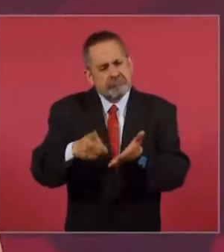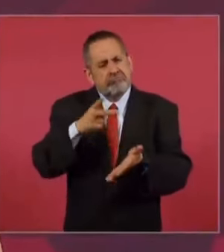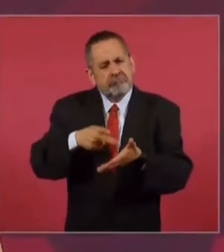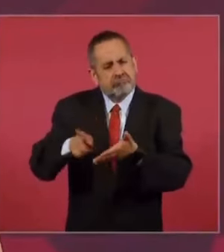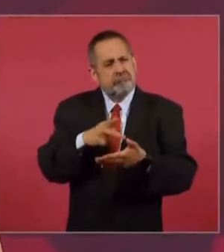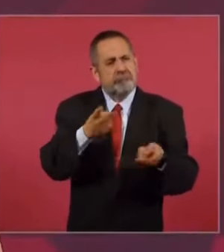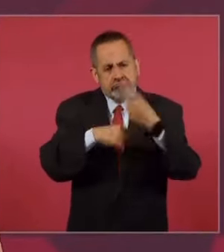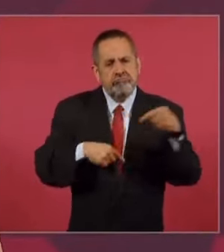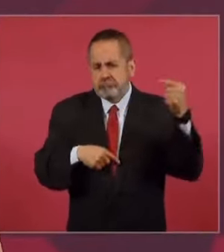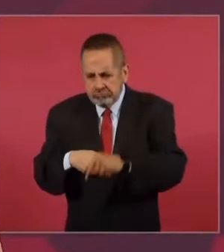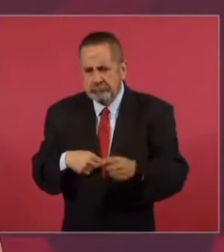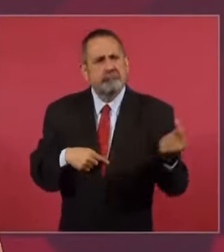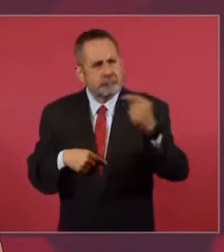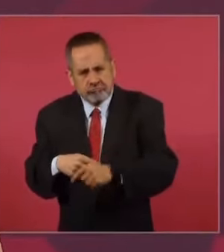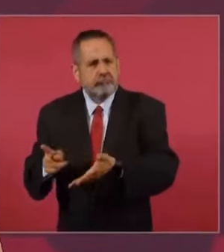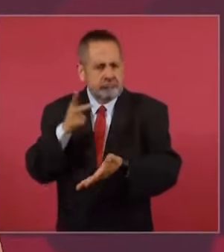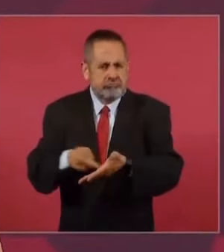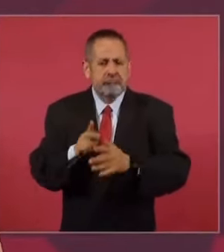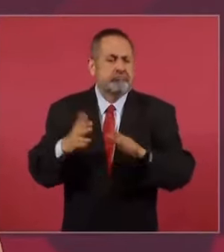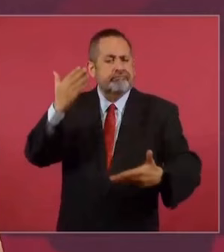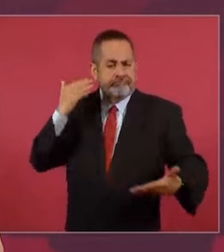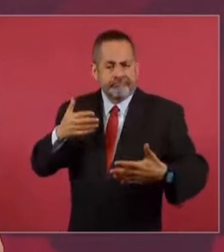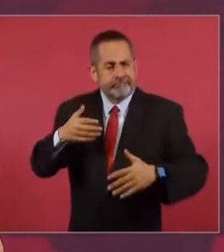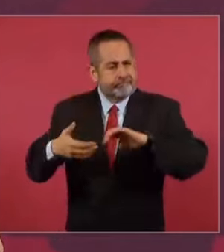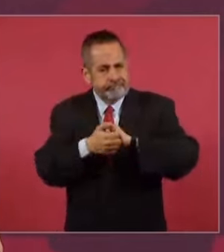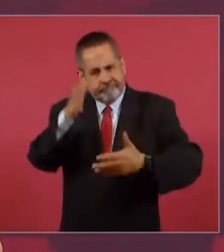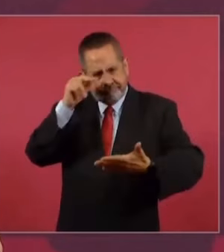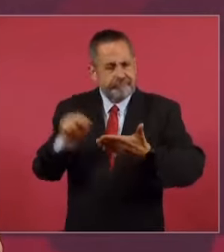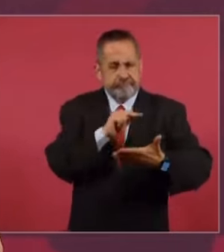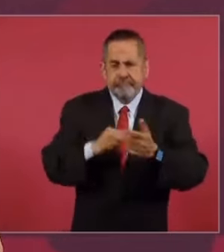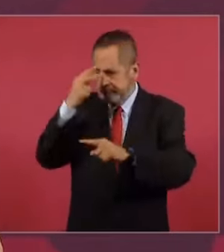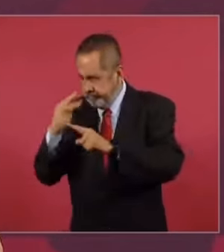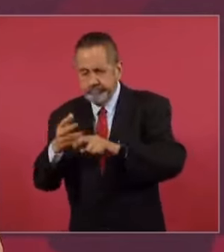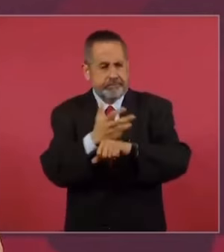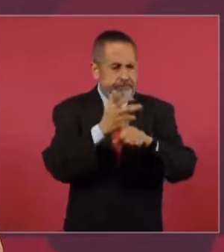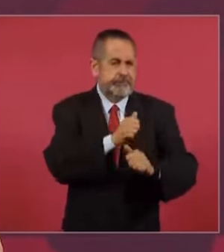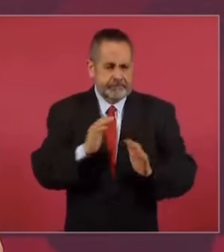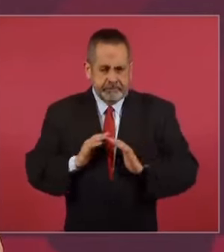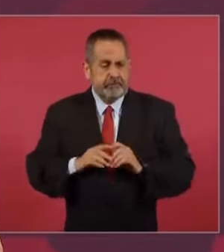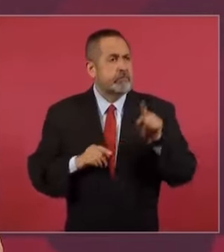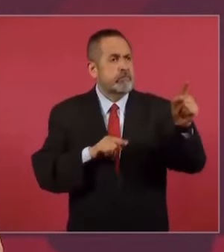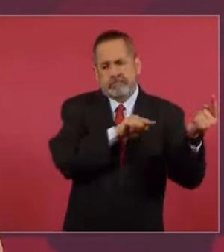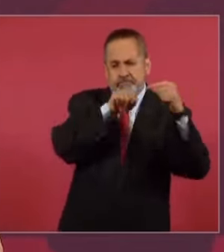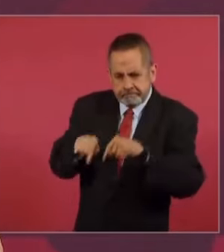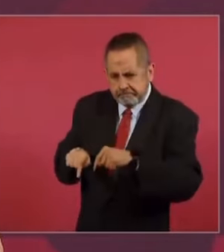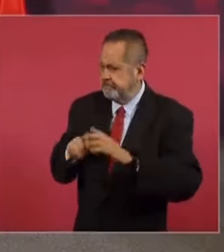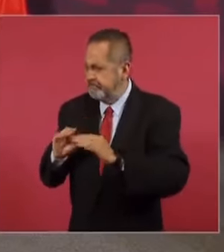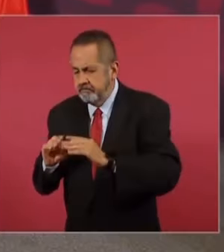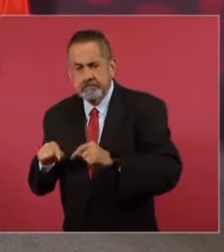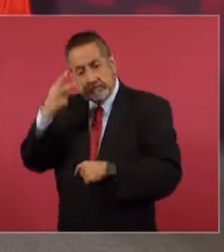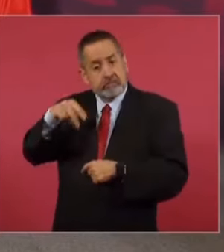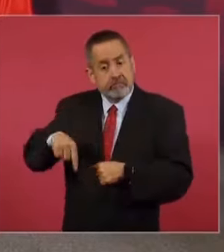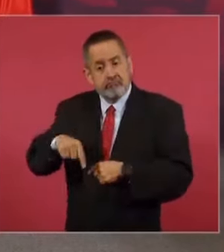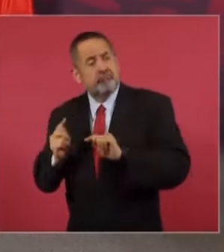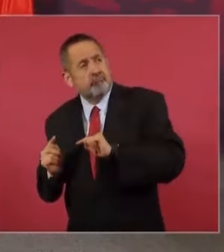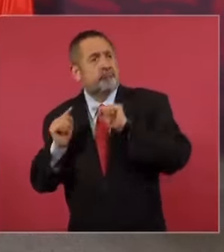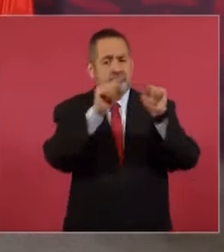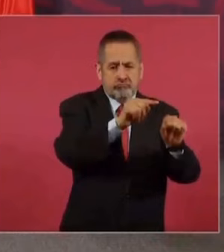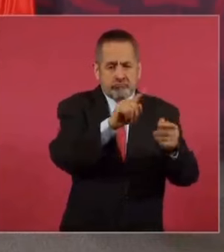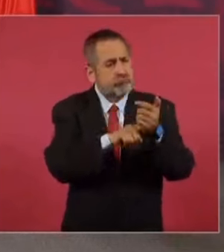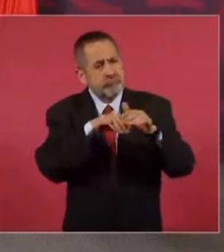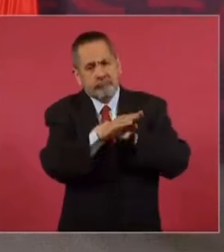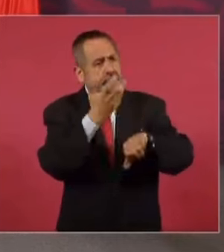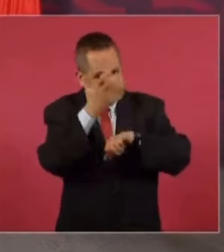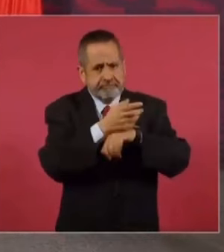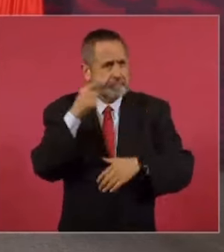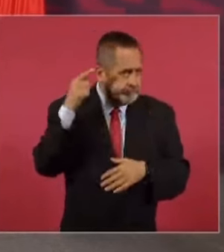periódicamente, porque hay un acuerdo entre los ejércitos de México y de Estados Unidos, y van oficiales mexicanos a Estados